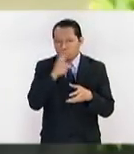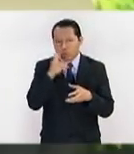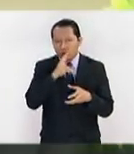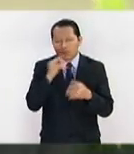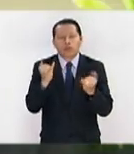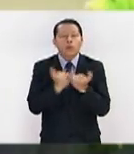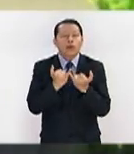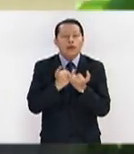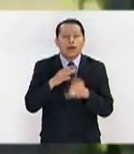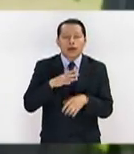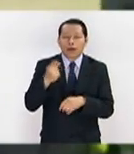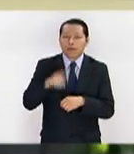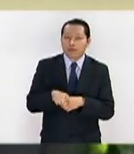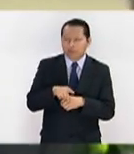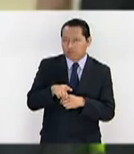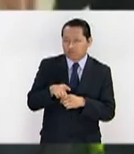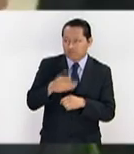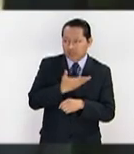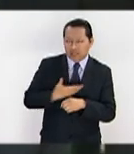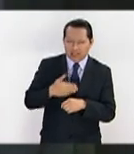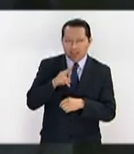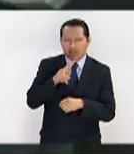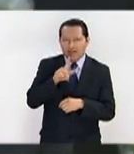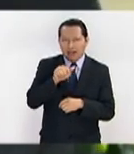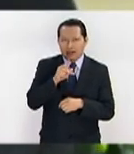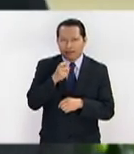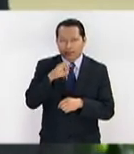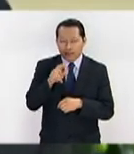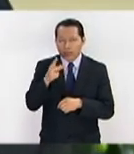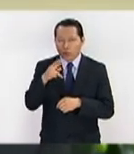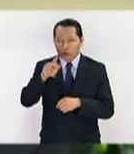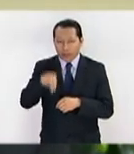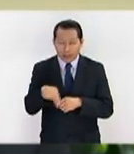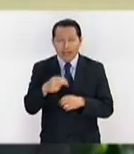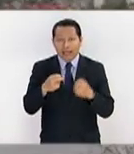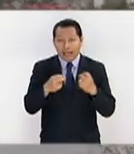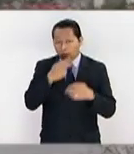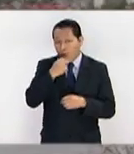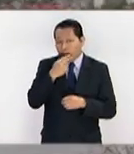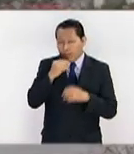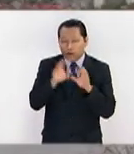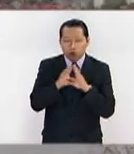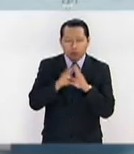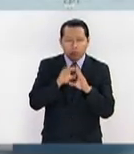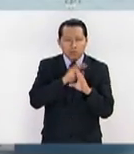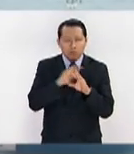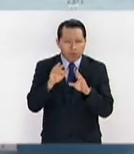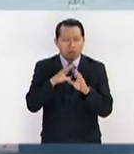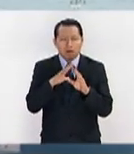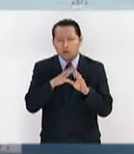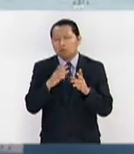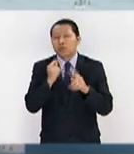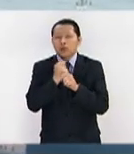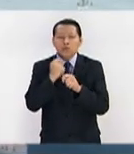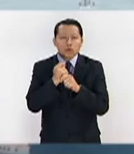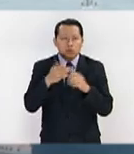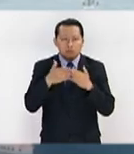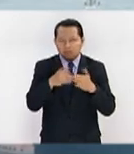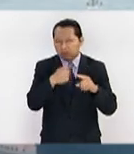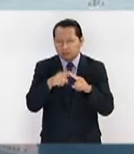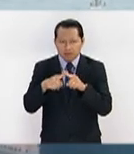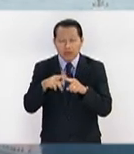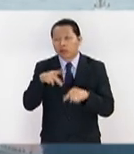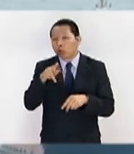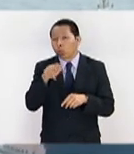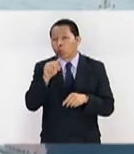y con el mandatario Vladimir Putin. Rose es accionista de una naviera que ofrece servicios de transporte marítimo. Por su parte,